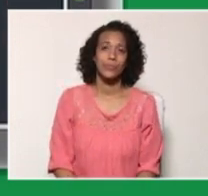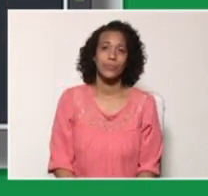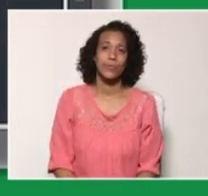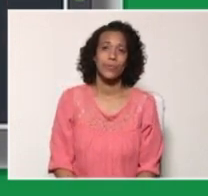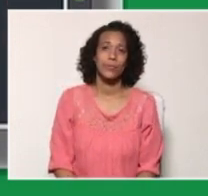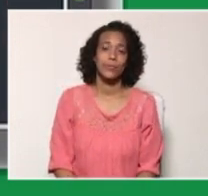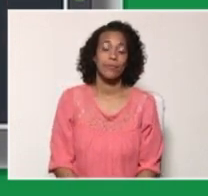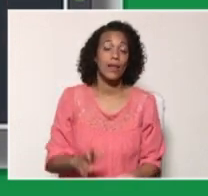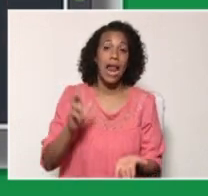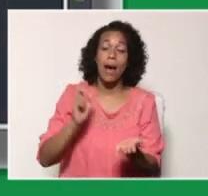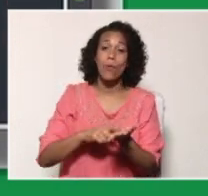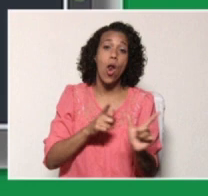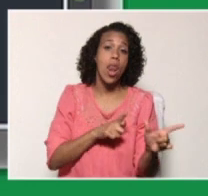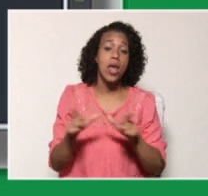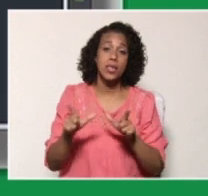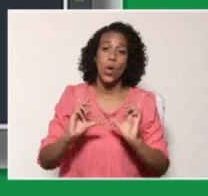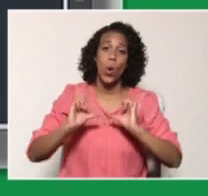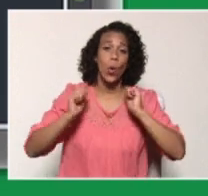Le damos play